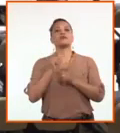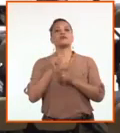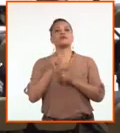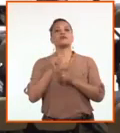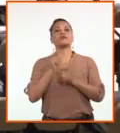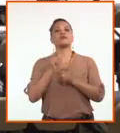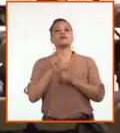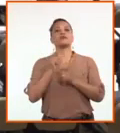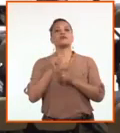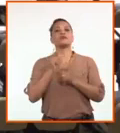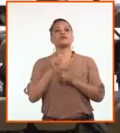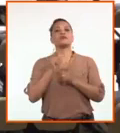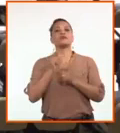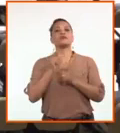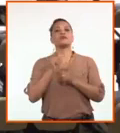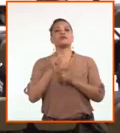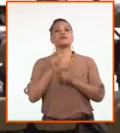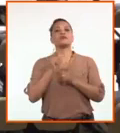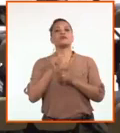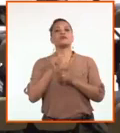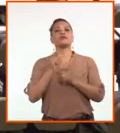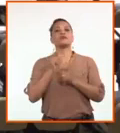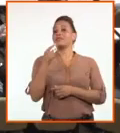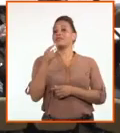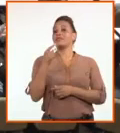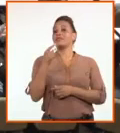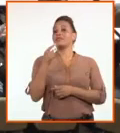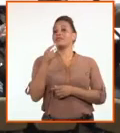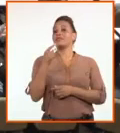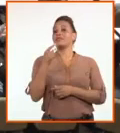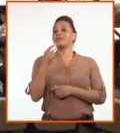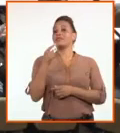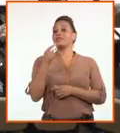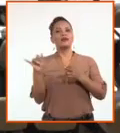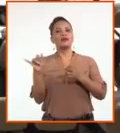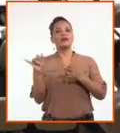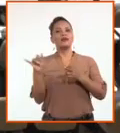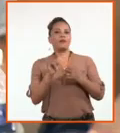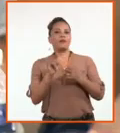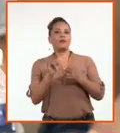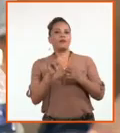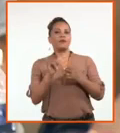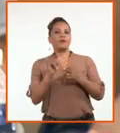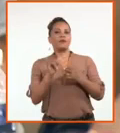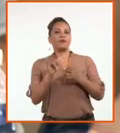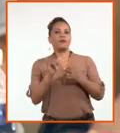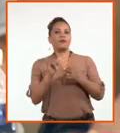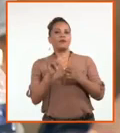de la FEU, que como una suerte de feliz coincidencia histórica ha venido también a